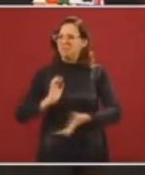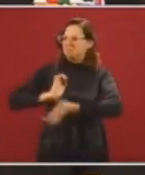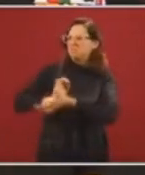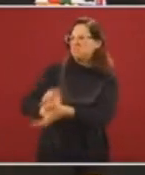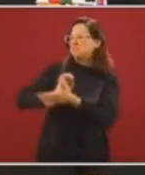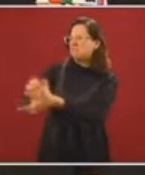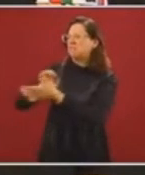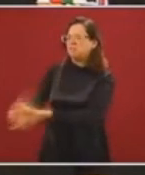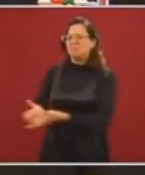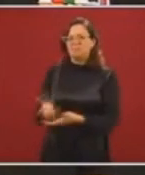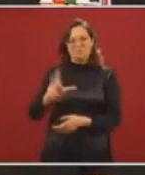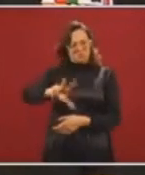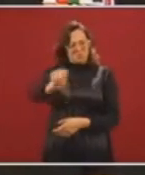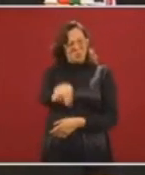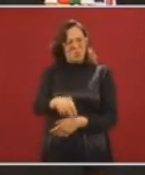discriminación,